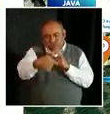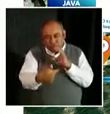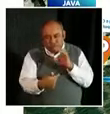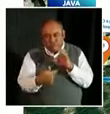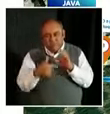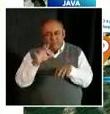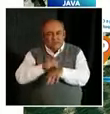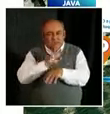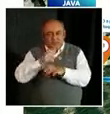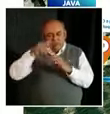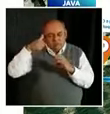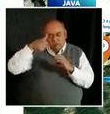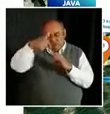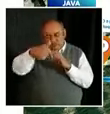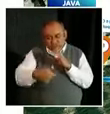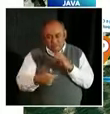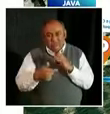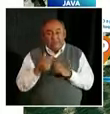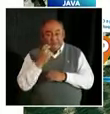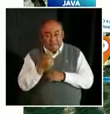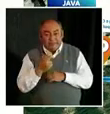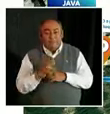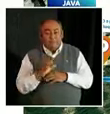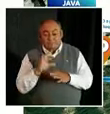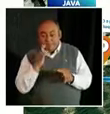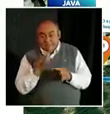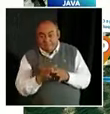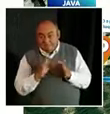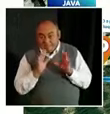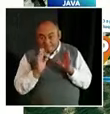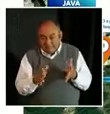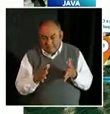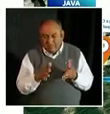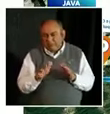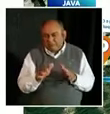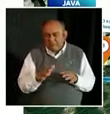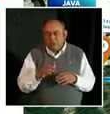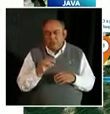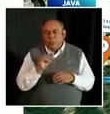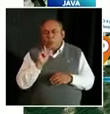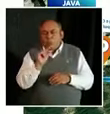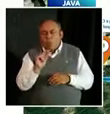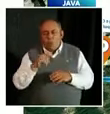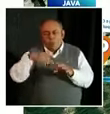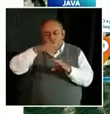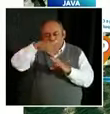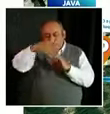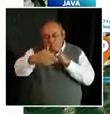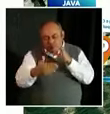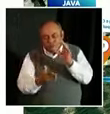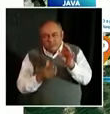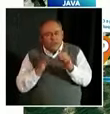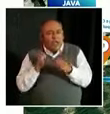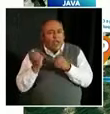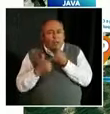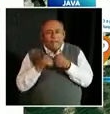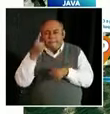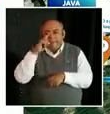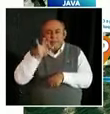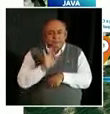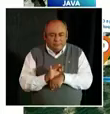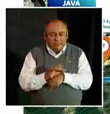áreas que se soldan en sitio luego llevan un trabajo especial de recubrimiento con el